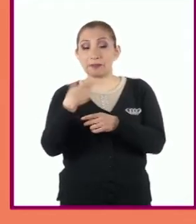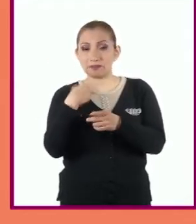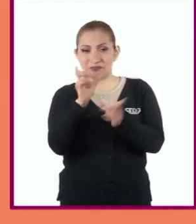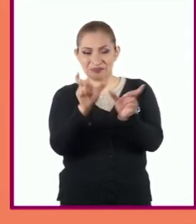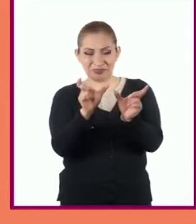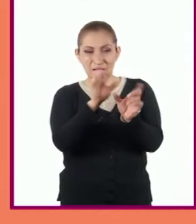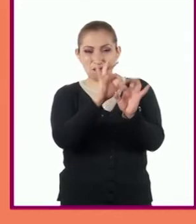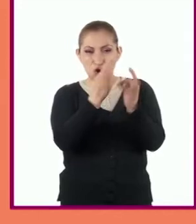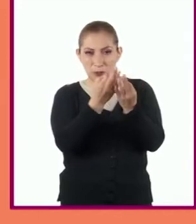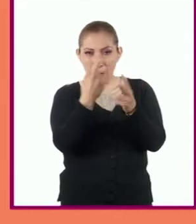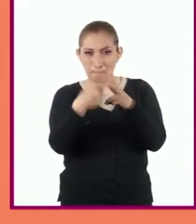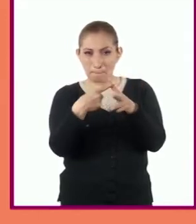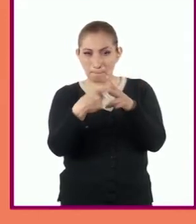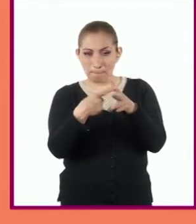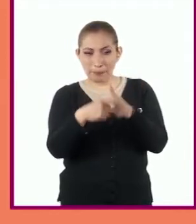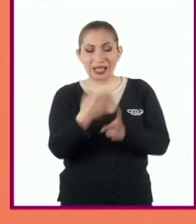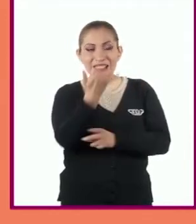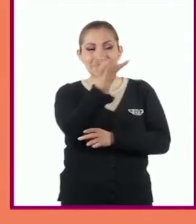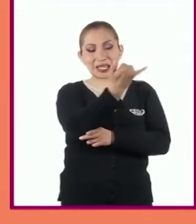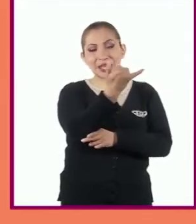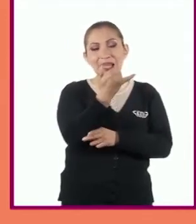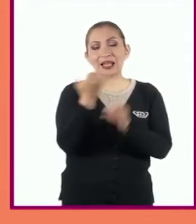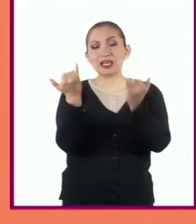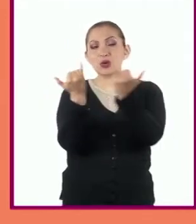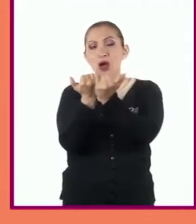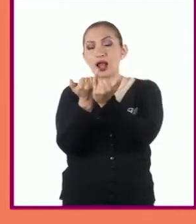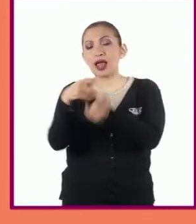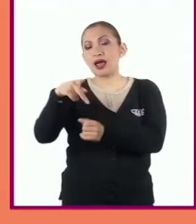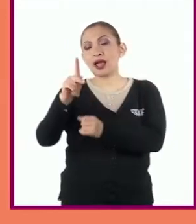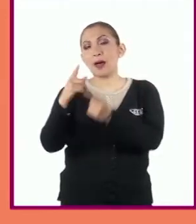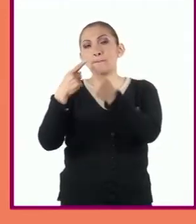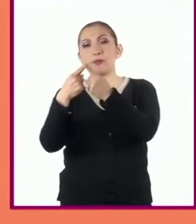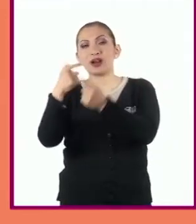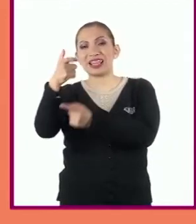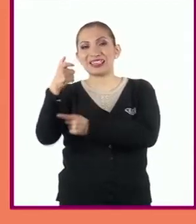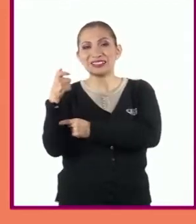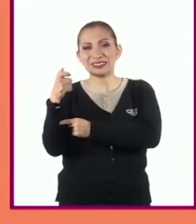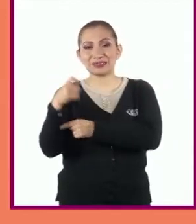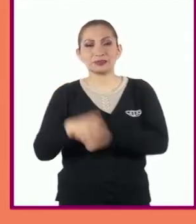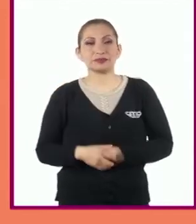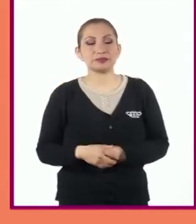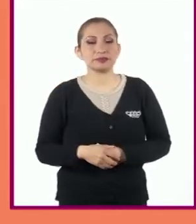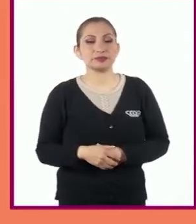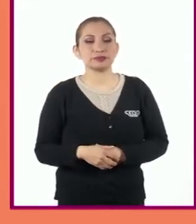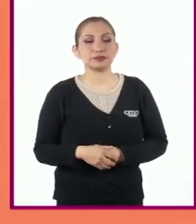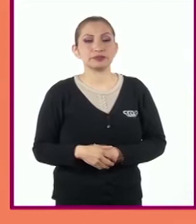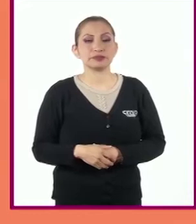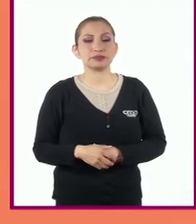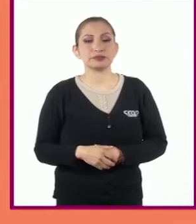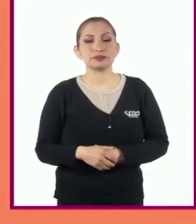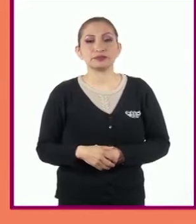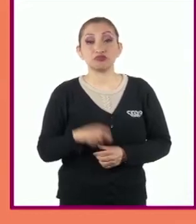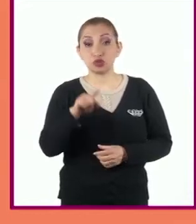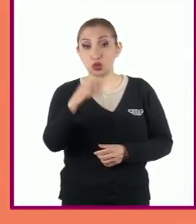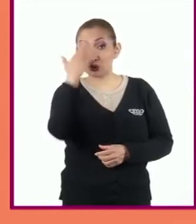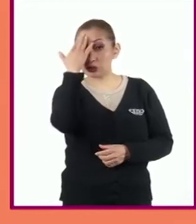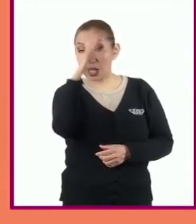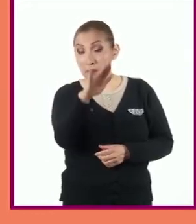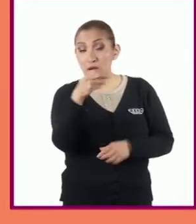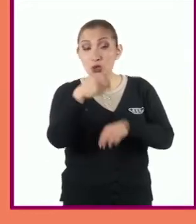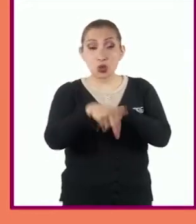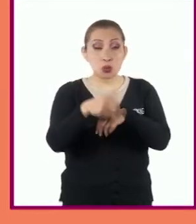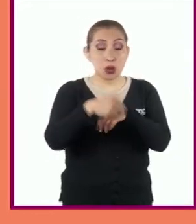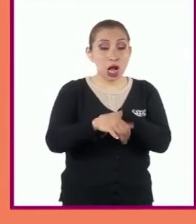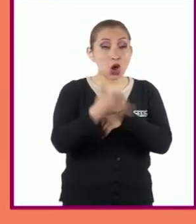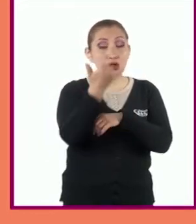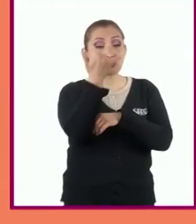expresión algebraica es Y igual a K por X. Si conocemos el